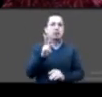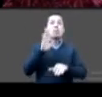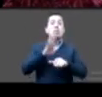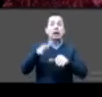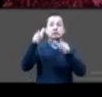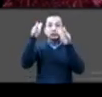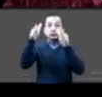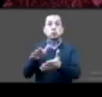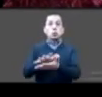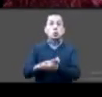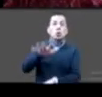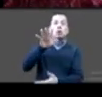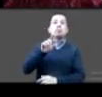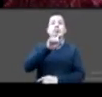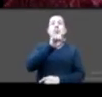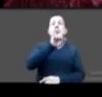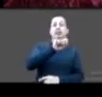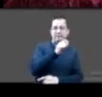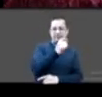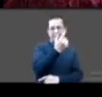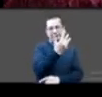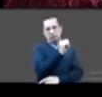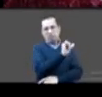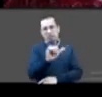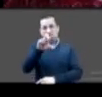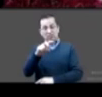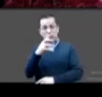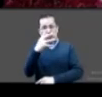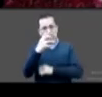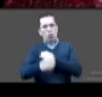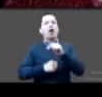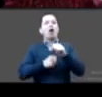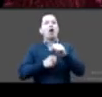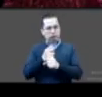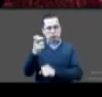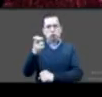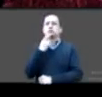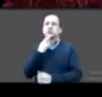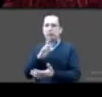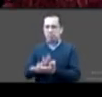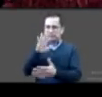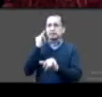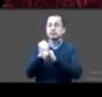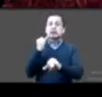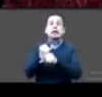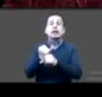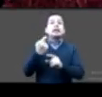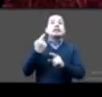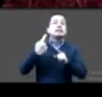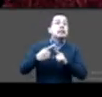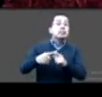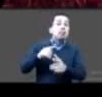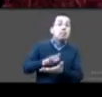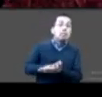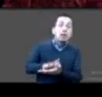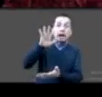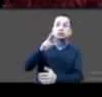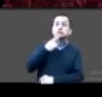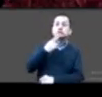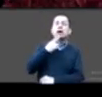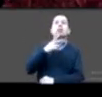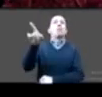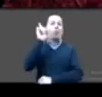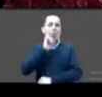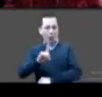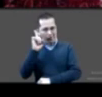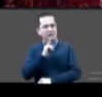a 34 años quienes más utilizan. Los utilizamos más las mujeres que los hombres, ¿no? Contrario a lo que se pensara,